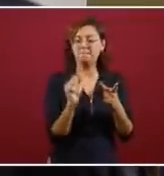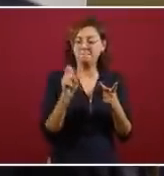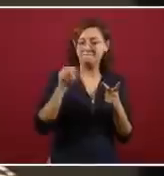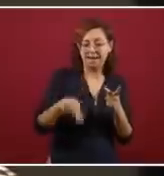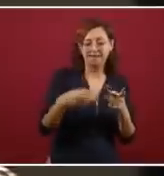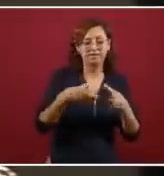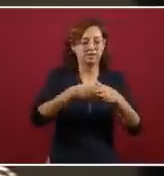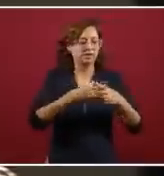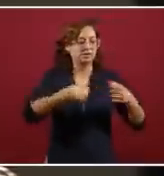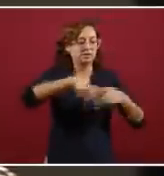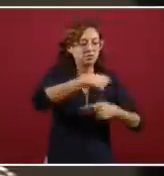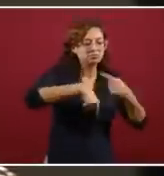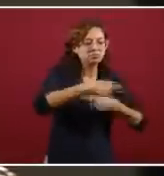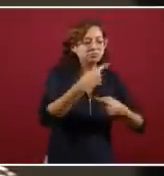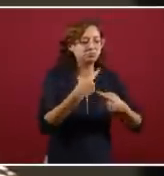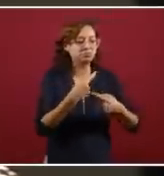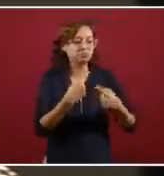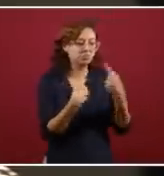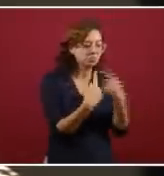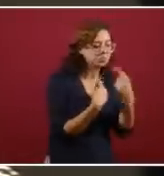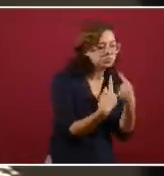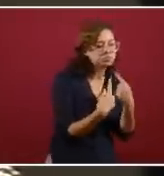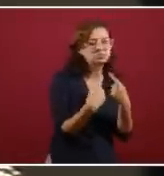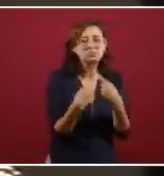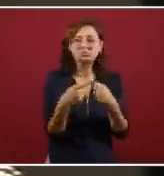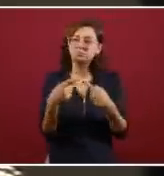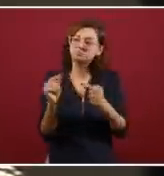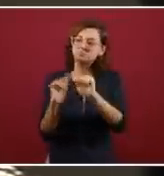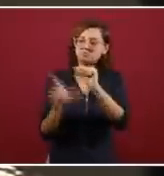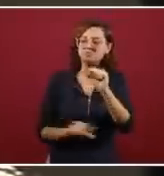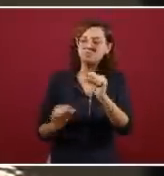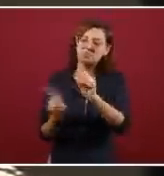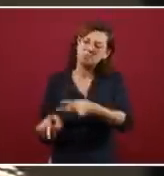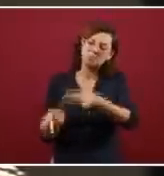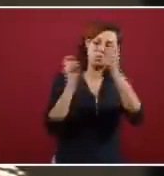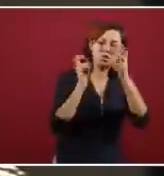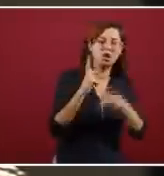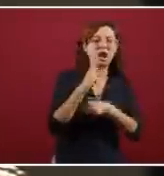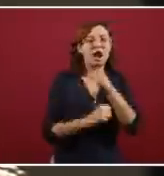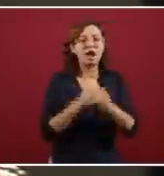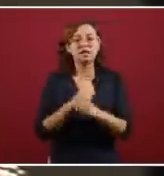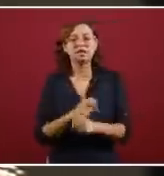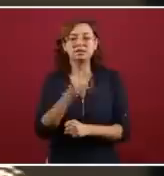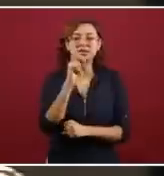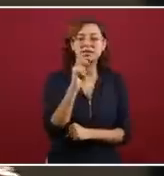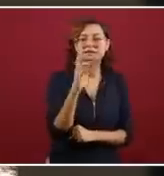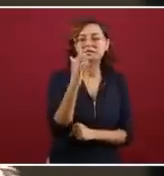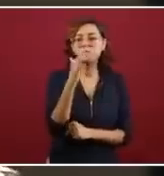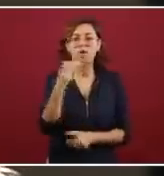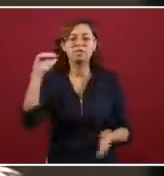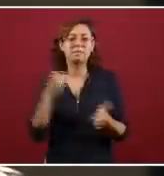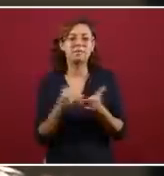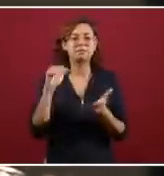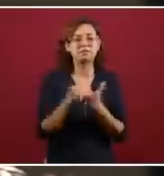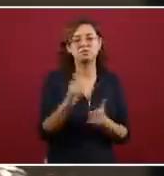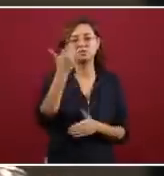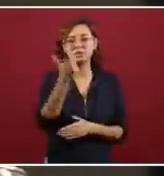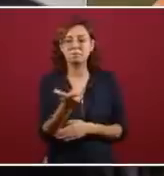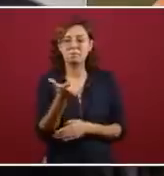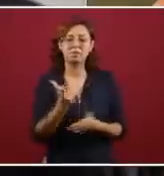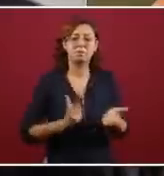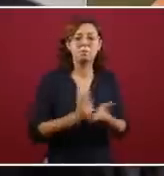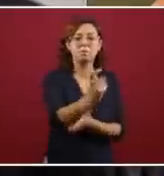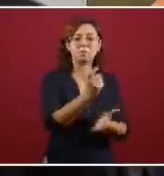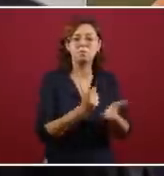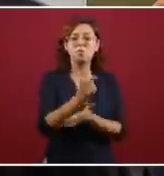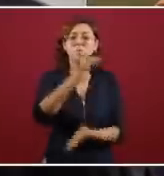principio, bueno, se pagan de intereses anualmente entre 30 y 50 mil millones de pesos solo